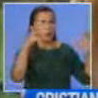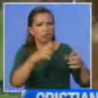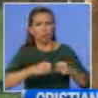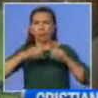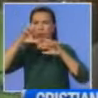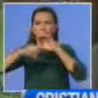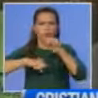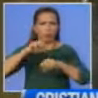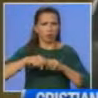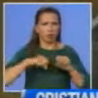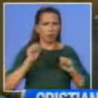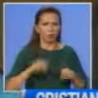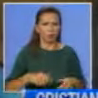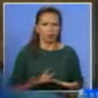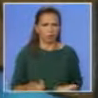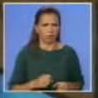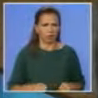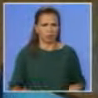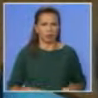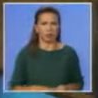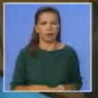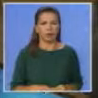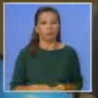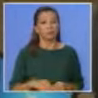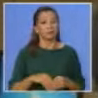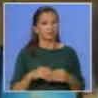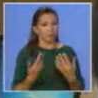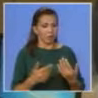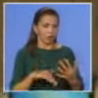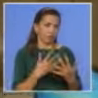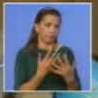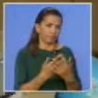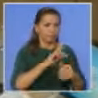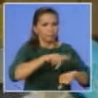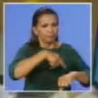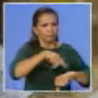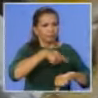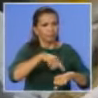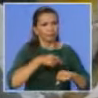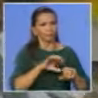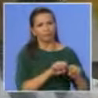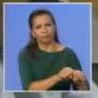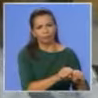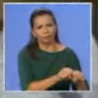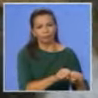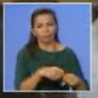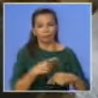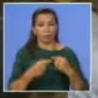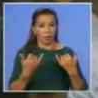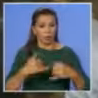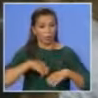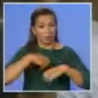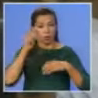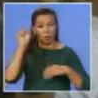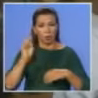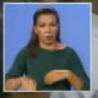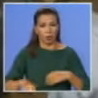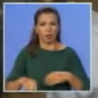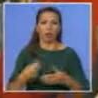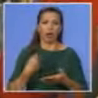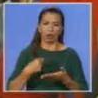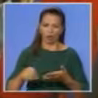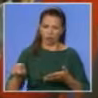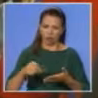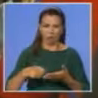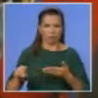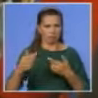de Alianza País. Tras varias horas de permanecer detenido con la audiencia de esta mañana, un juez ordenó la libertad del funcionario municipal. Casi